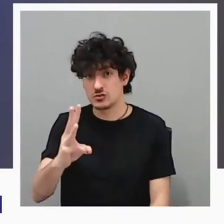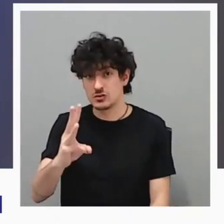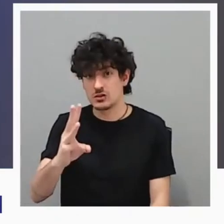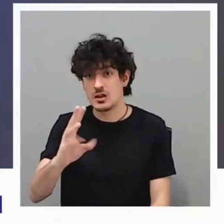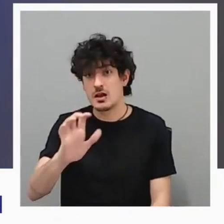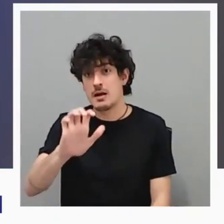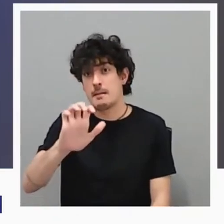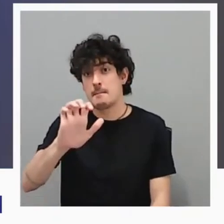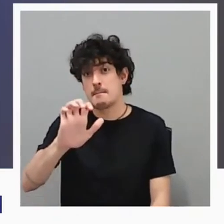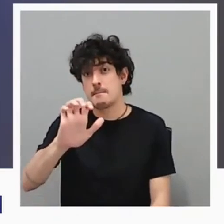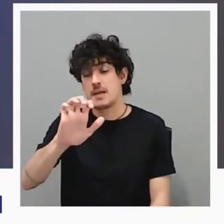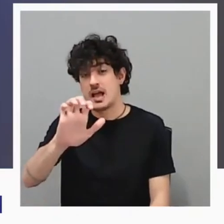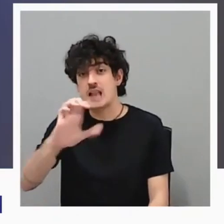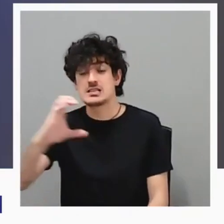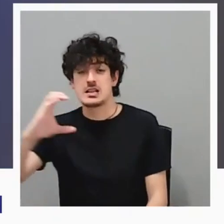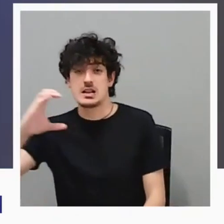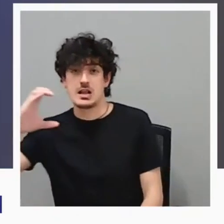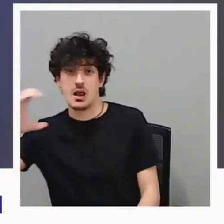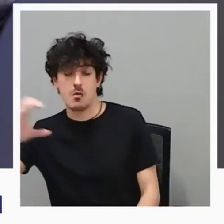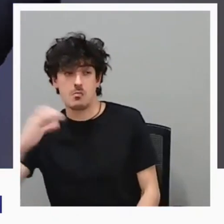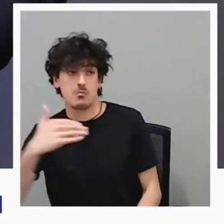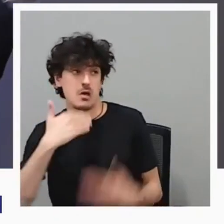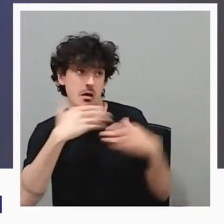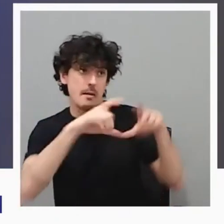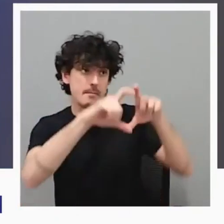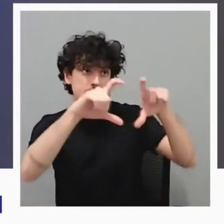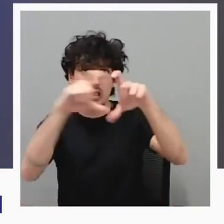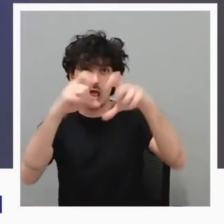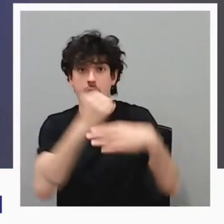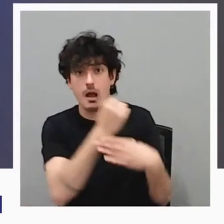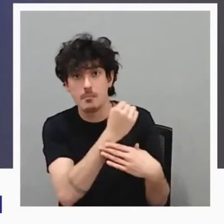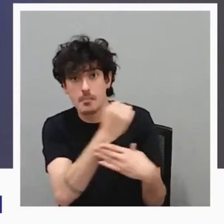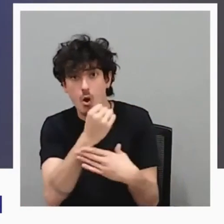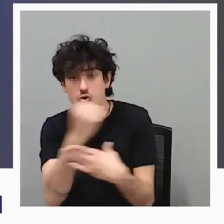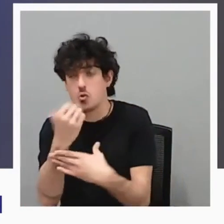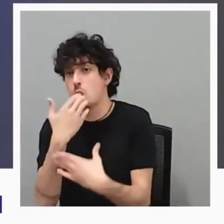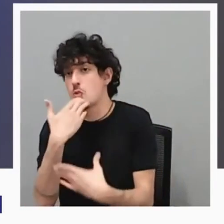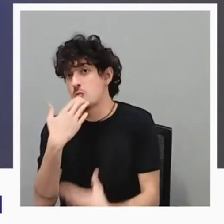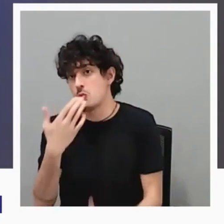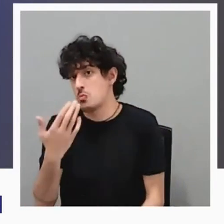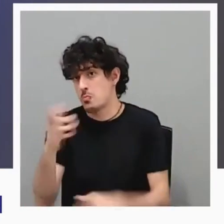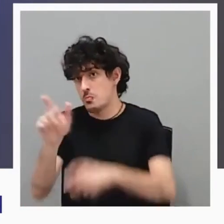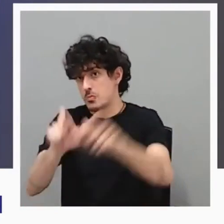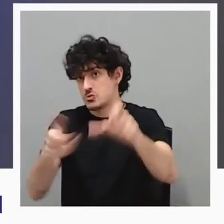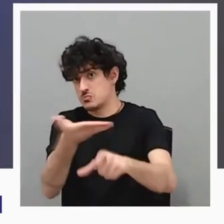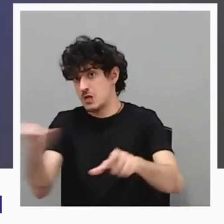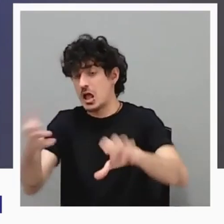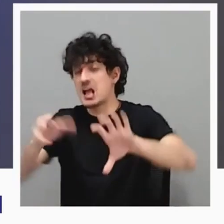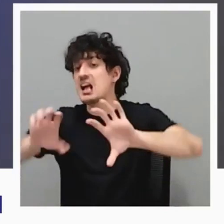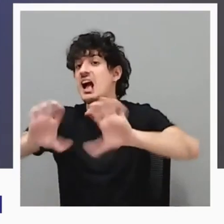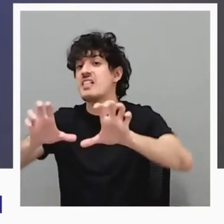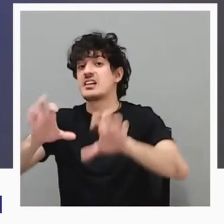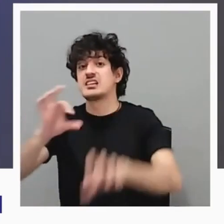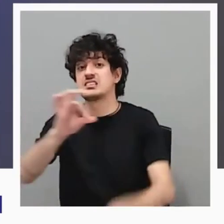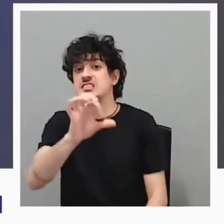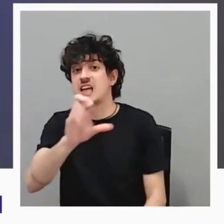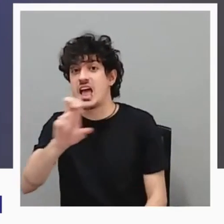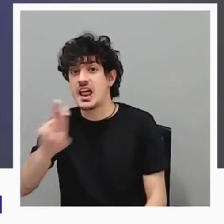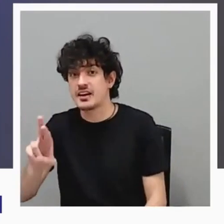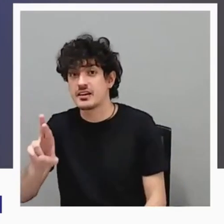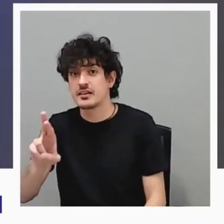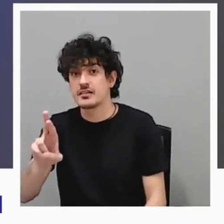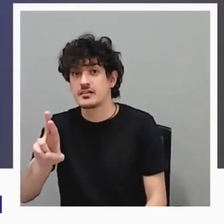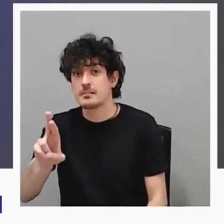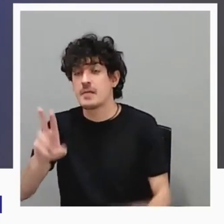apoyo de instituciones y de empresas, de gente como vosotros, ¿no? en Cadena SER, de lanzar este